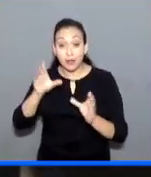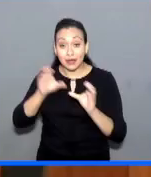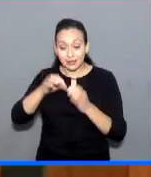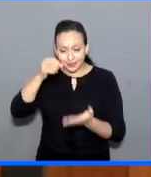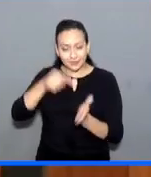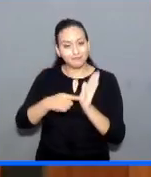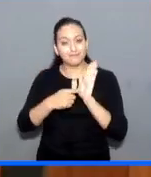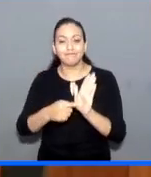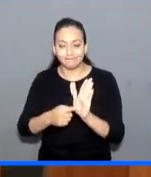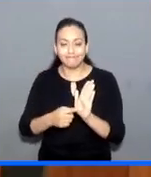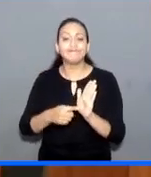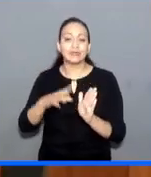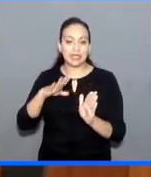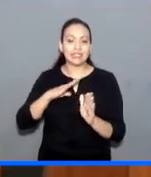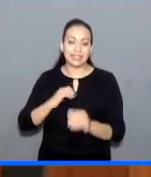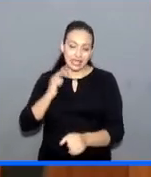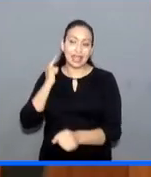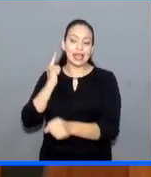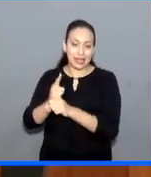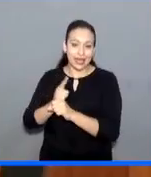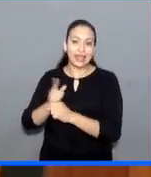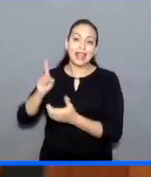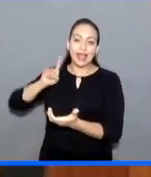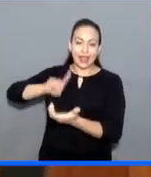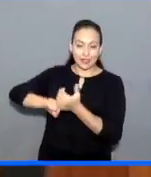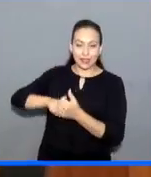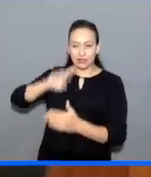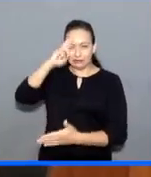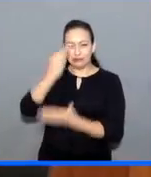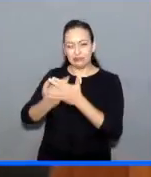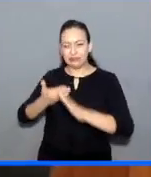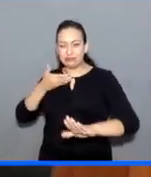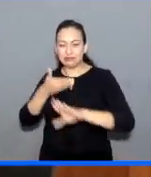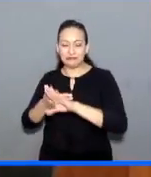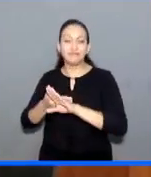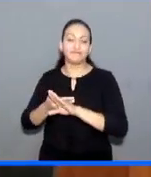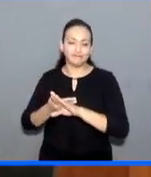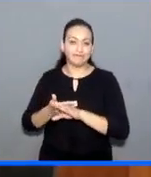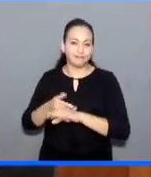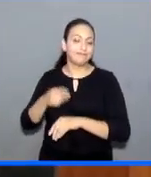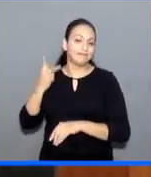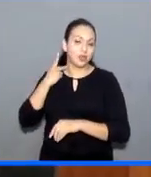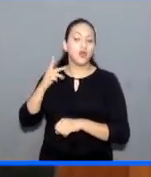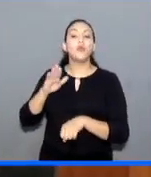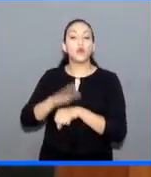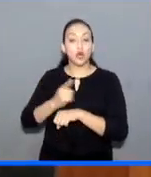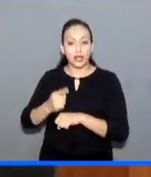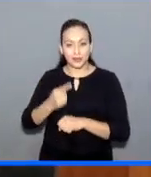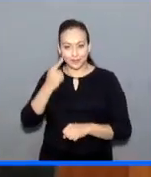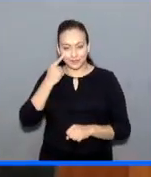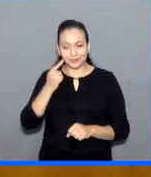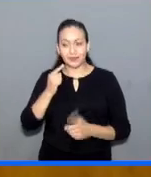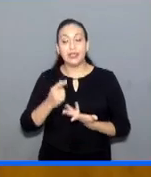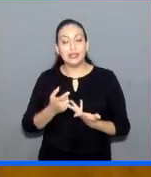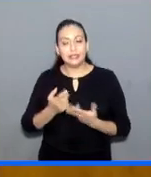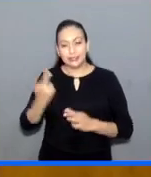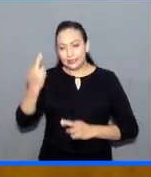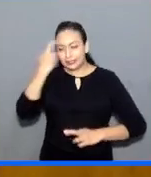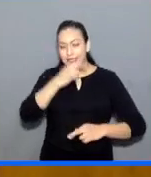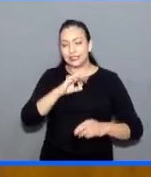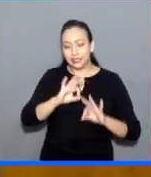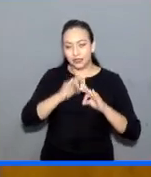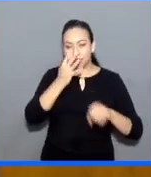política de género dentro de un procedimiento especial sancionador. Lo anterior porque fue incorrecto determinar que solo los